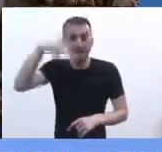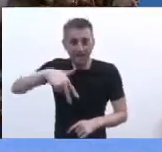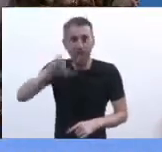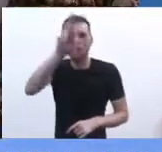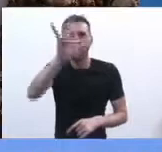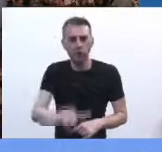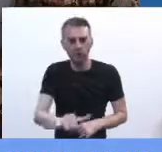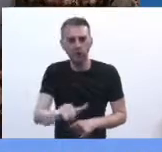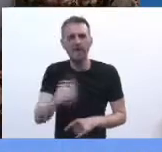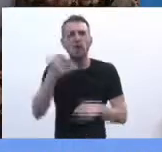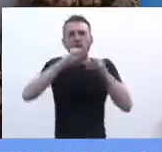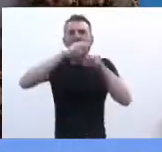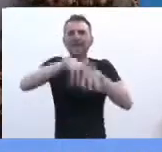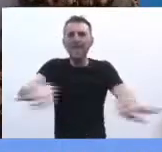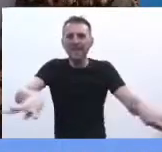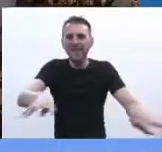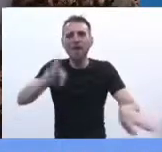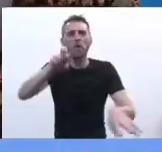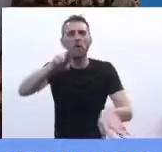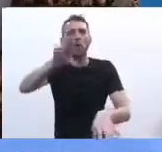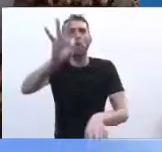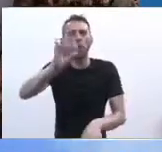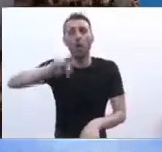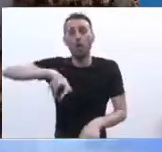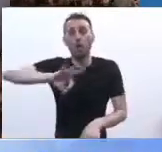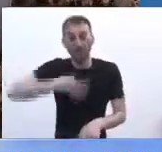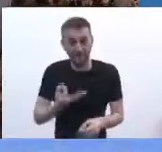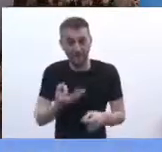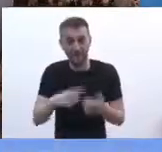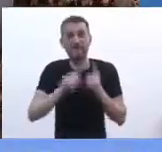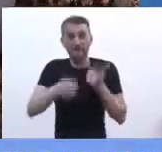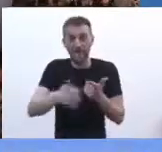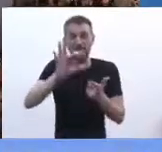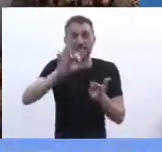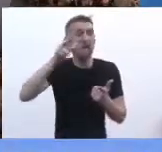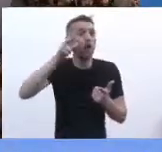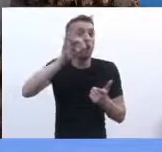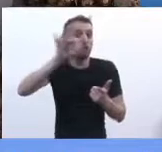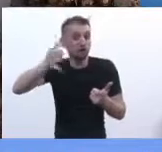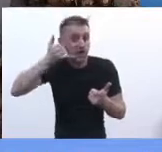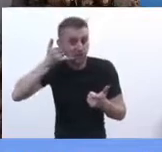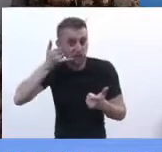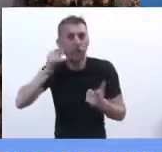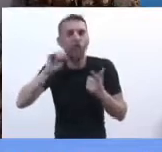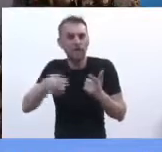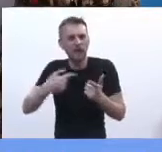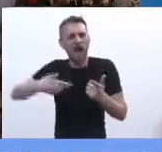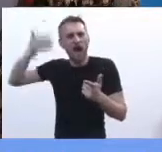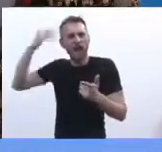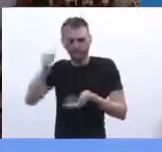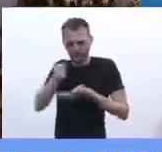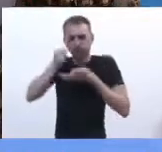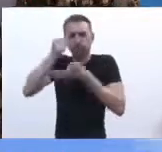red de provida tenía un 0-800 siguen teniendo que en una época estaba subvencionada sc de